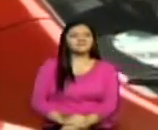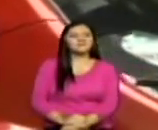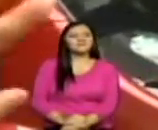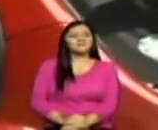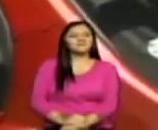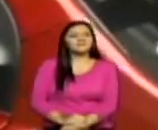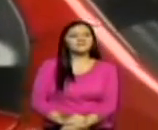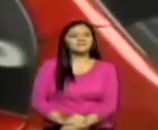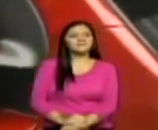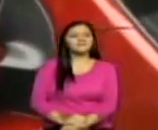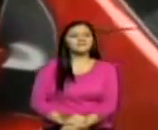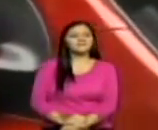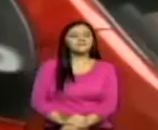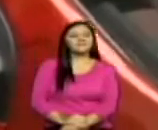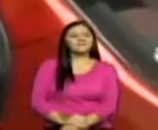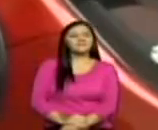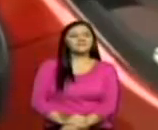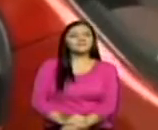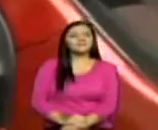Presidente.